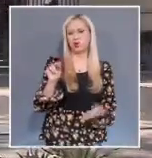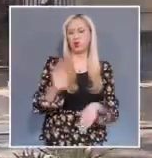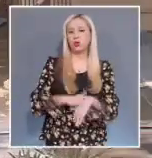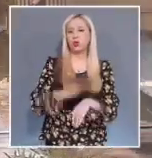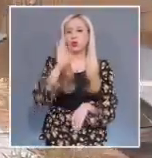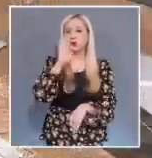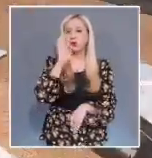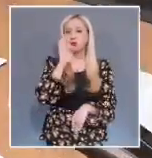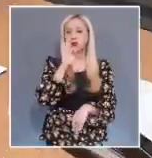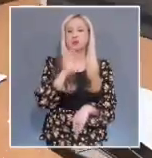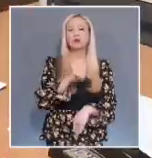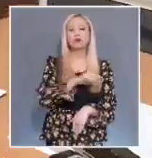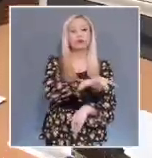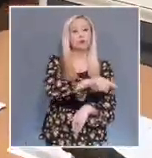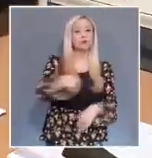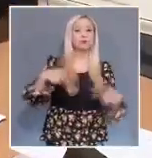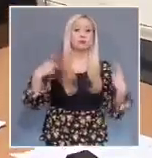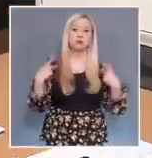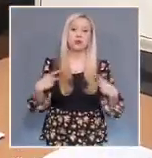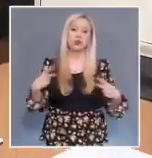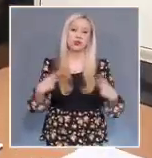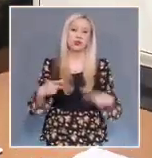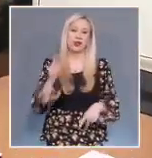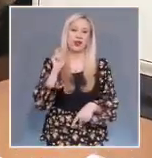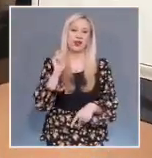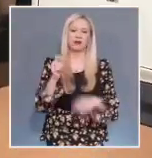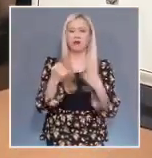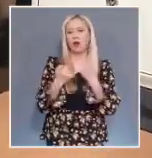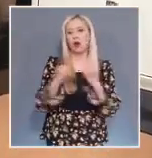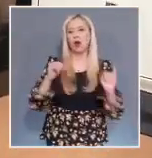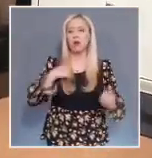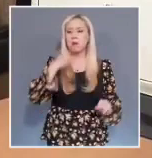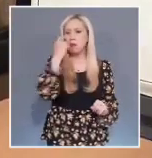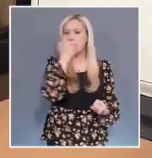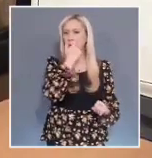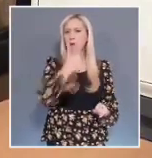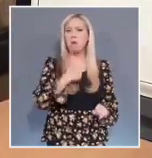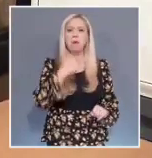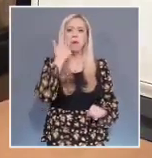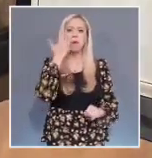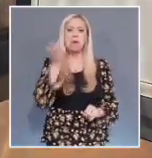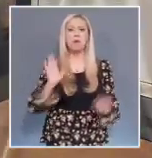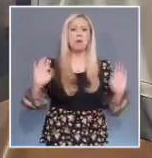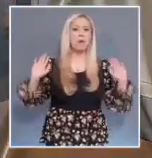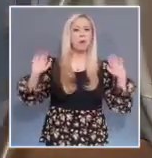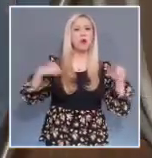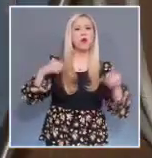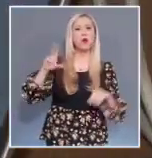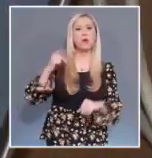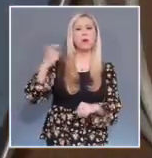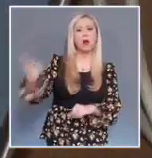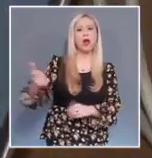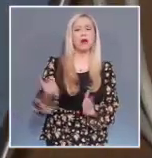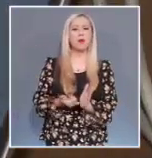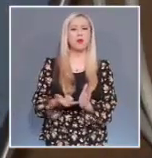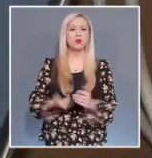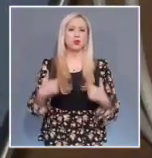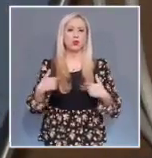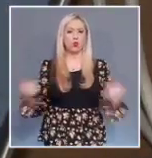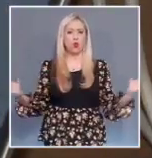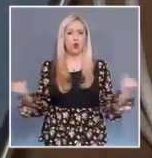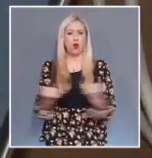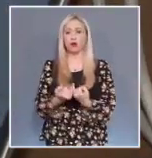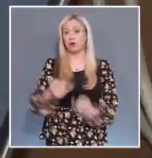prestadores de servicios independientes utilizar esta vía para dejar de cumplir con dicha obligación, lo que está prohibido